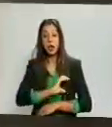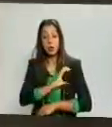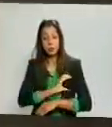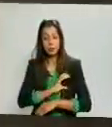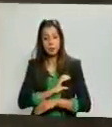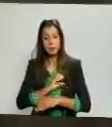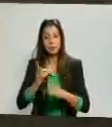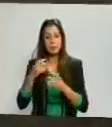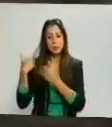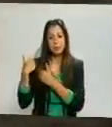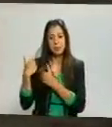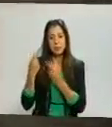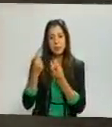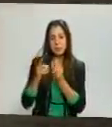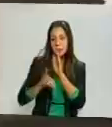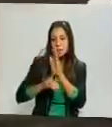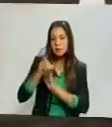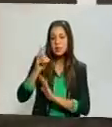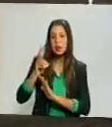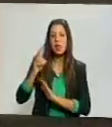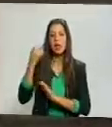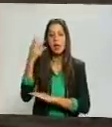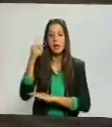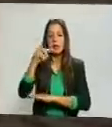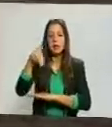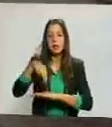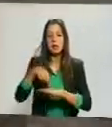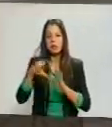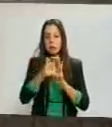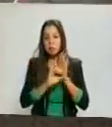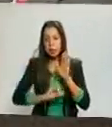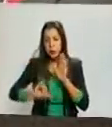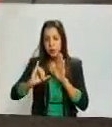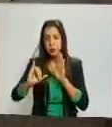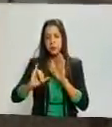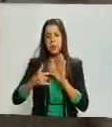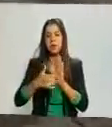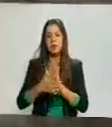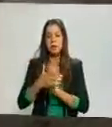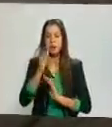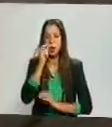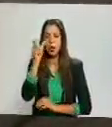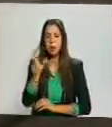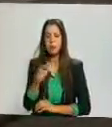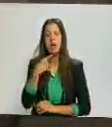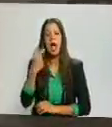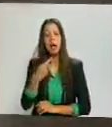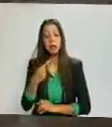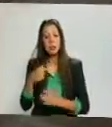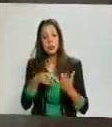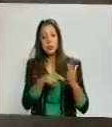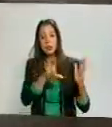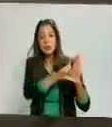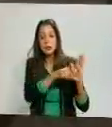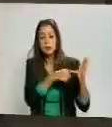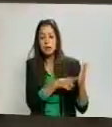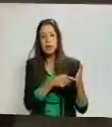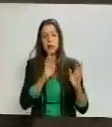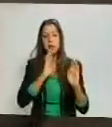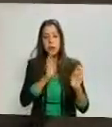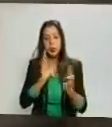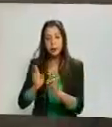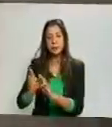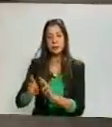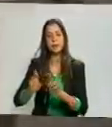y Productiva de la Asamblea Nacional Constituyente, Eduardo Piñate, manifestó que con esta ley se da respuesta a las